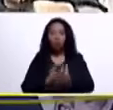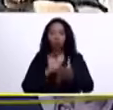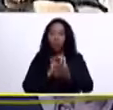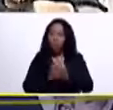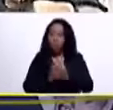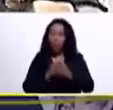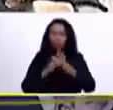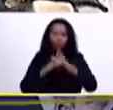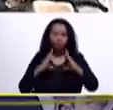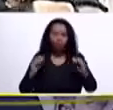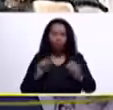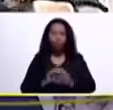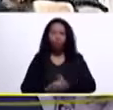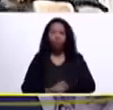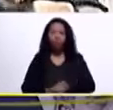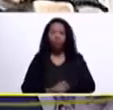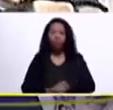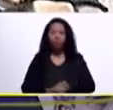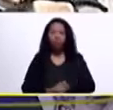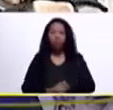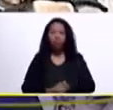todos.